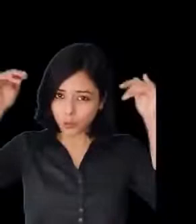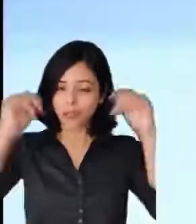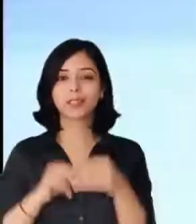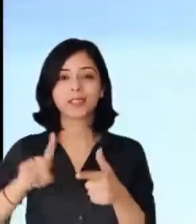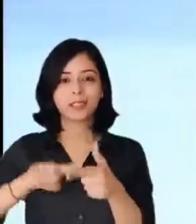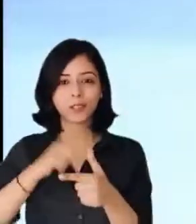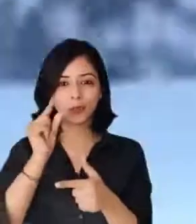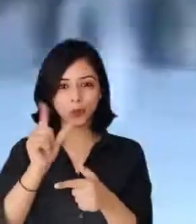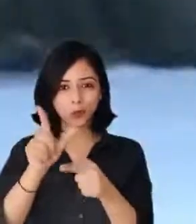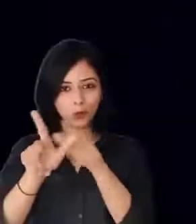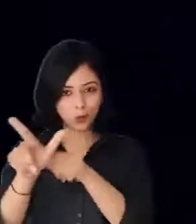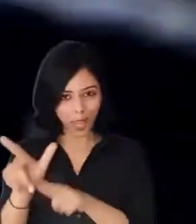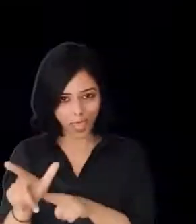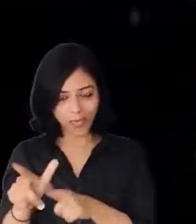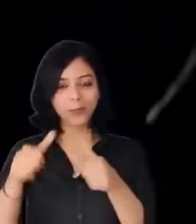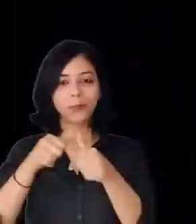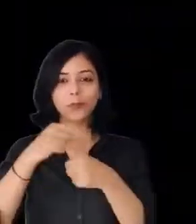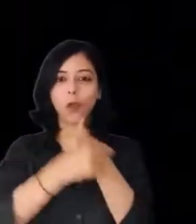el crimen de Robin?